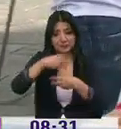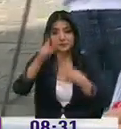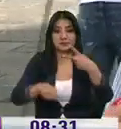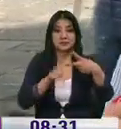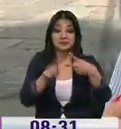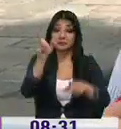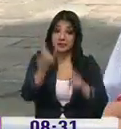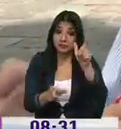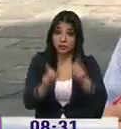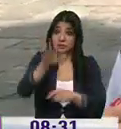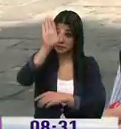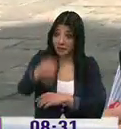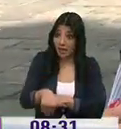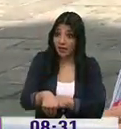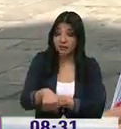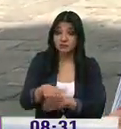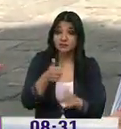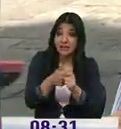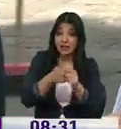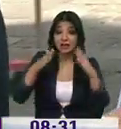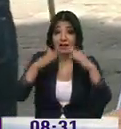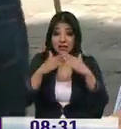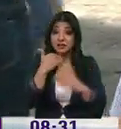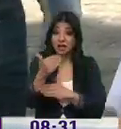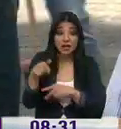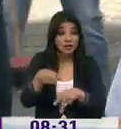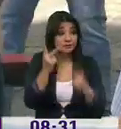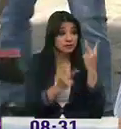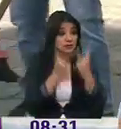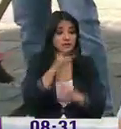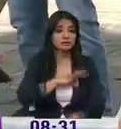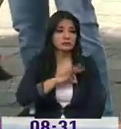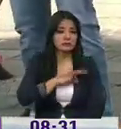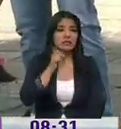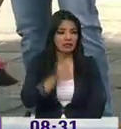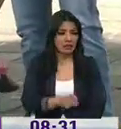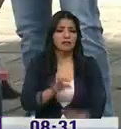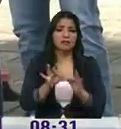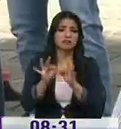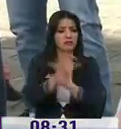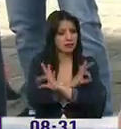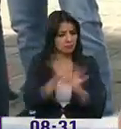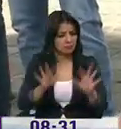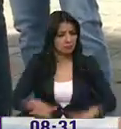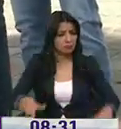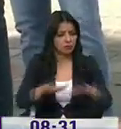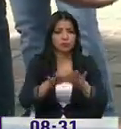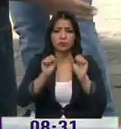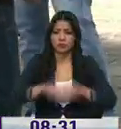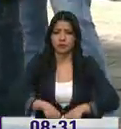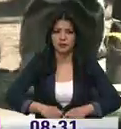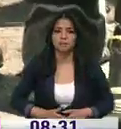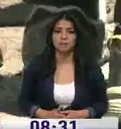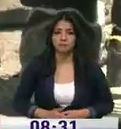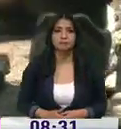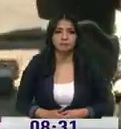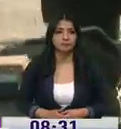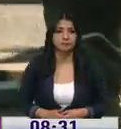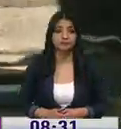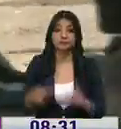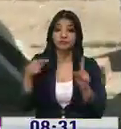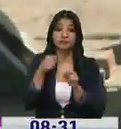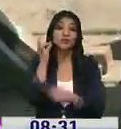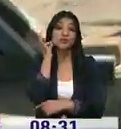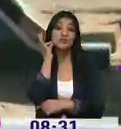que viene y que vive en el centro histórico tome conciencia de la necesidad de mantener limpio este espacio que es de todos. A decir de Yolanda